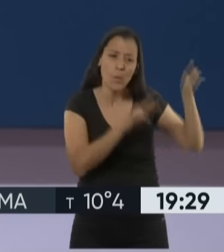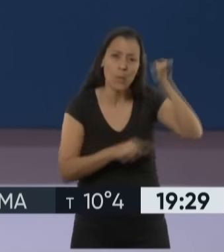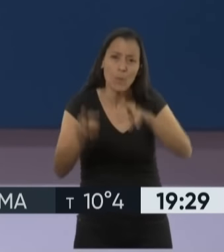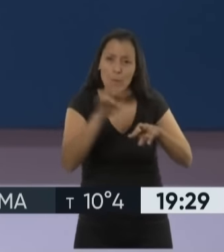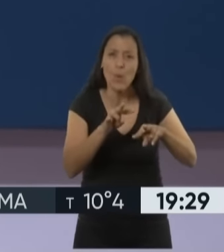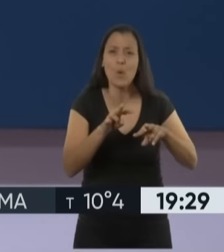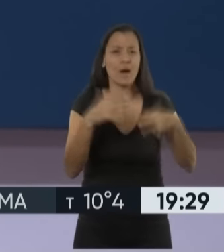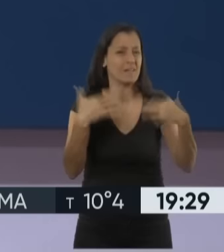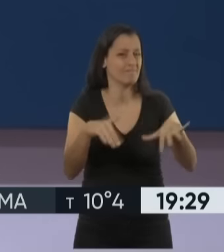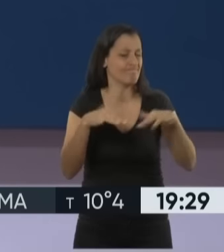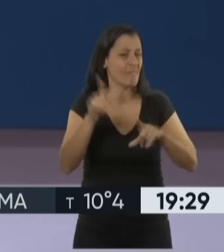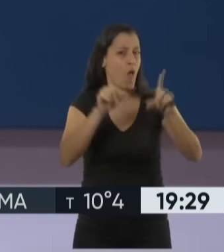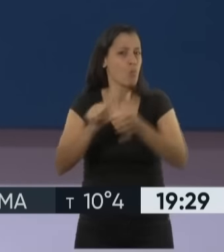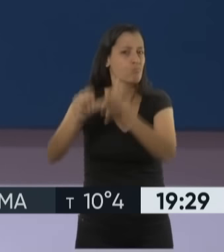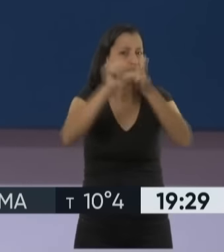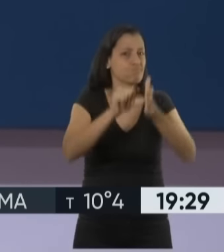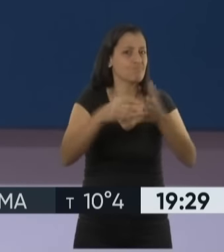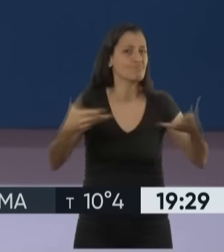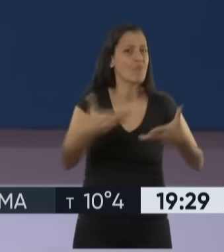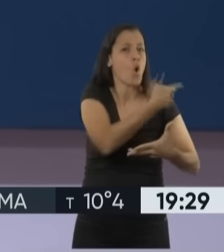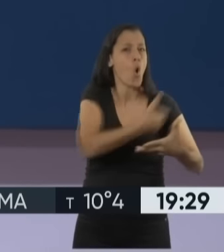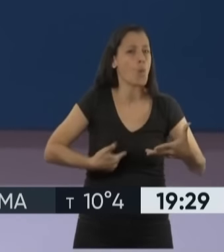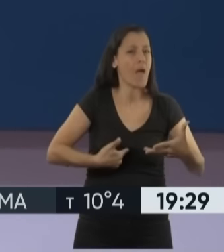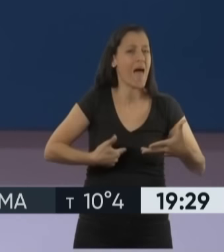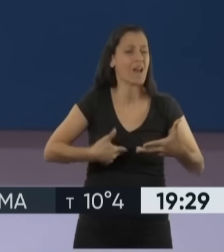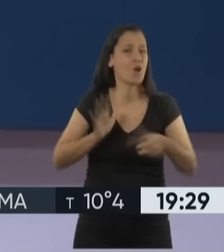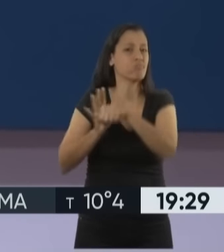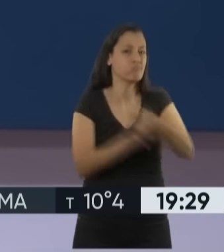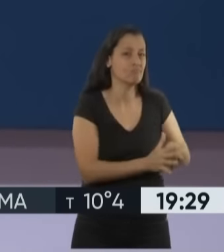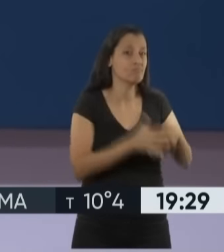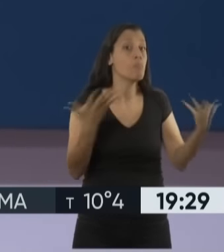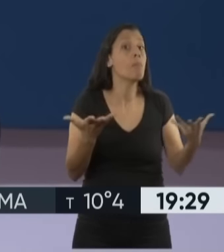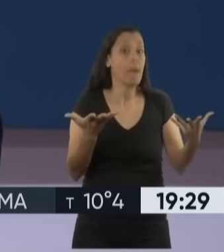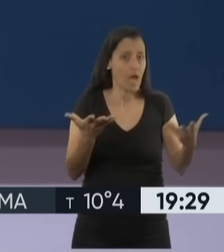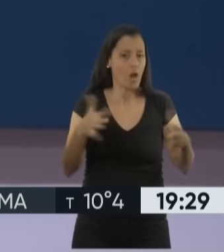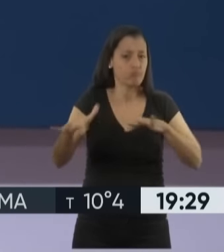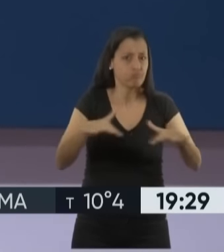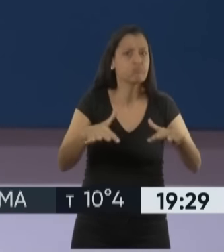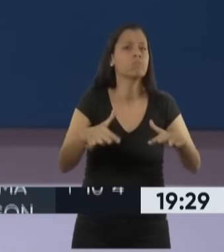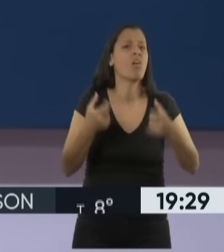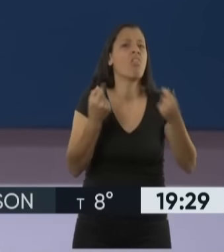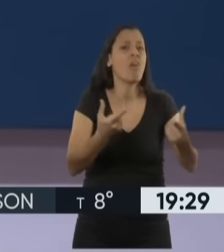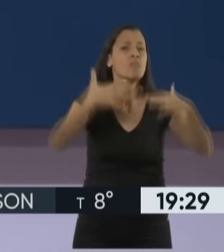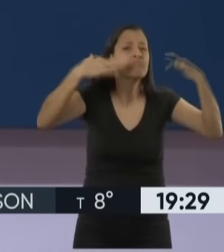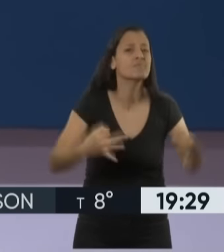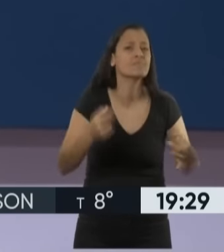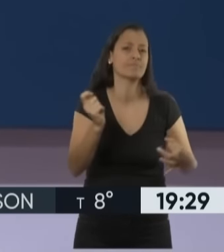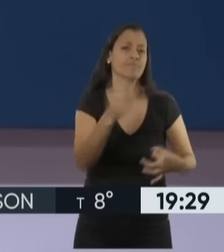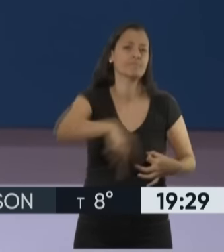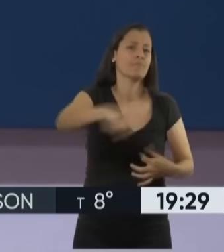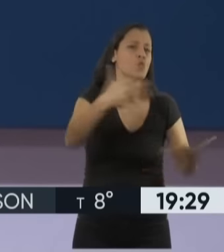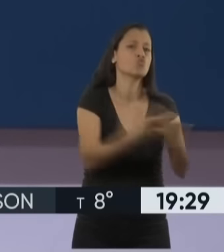acondicionar a los gobiernos pero en los hechos sólo se lastima a los pueblos